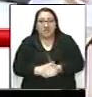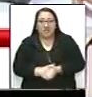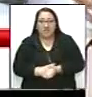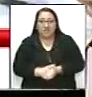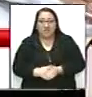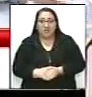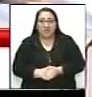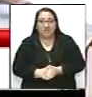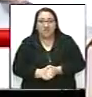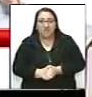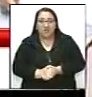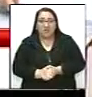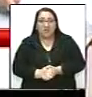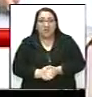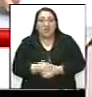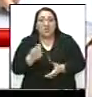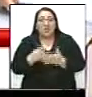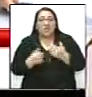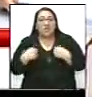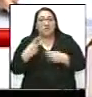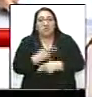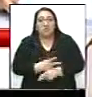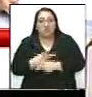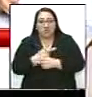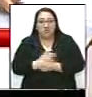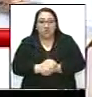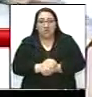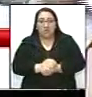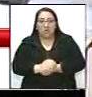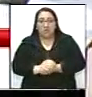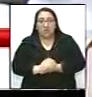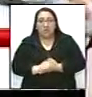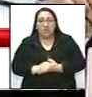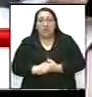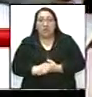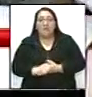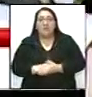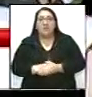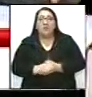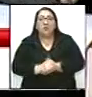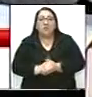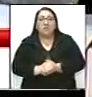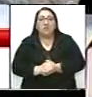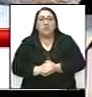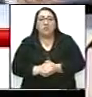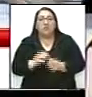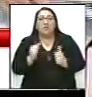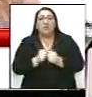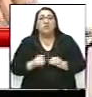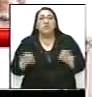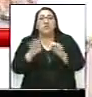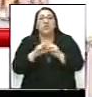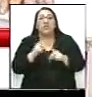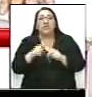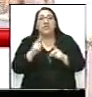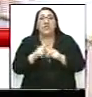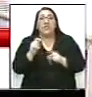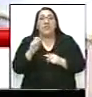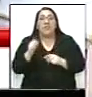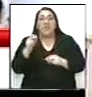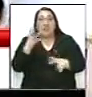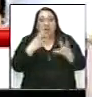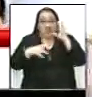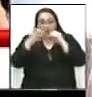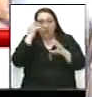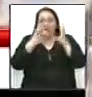tener muchísimo cuidado en obviar la posición, que sin duda es técnica, de estas